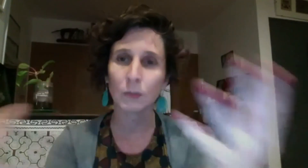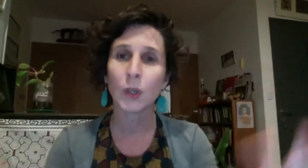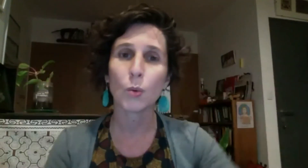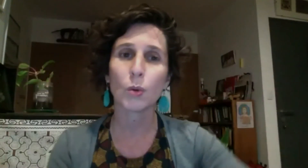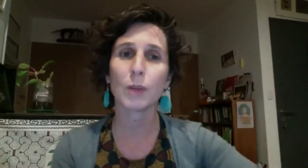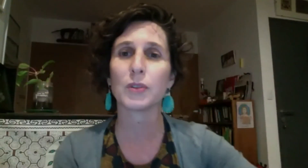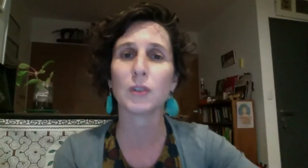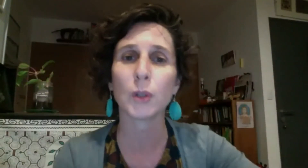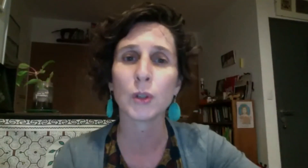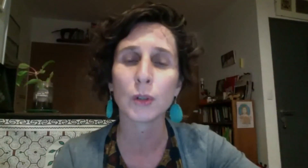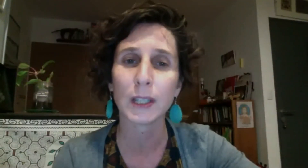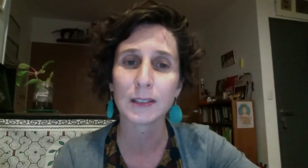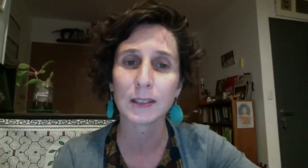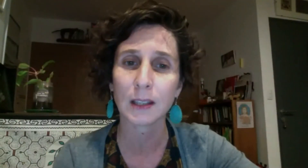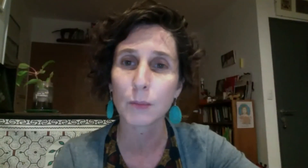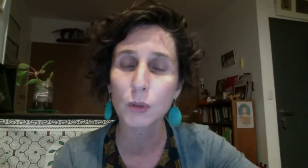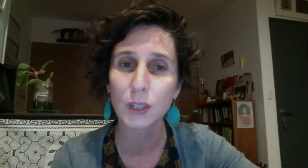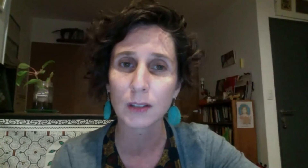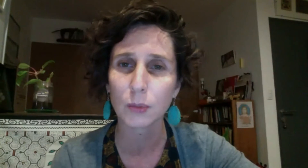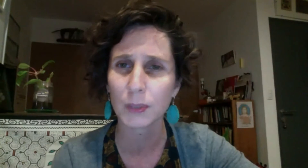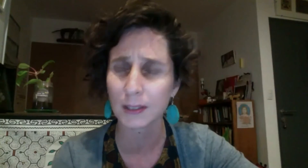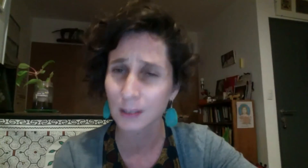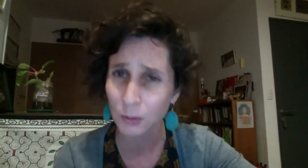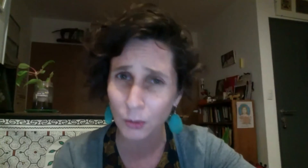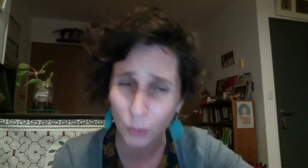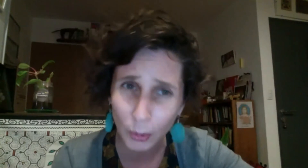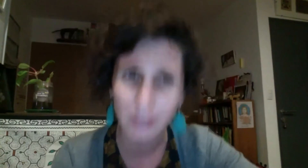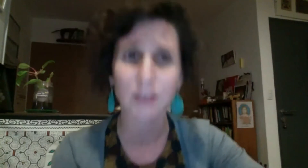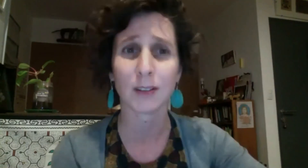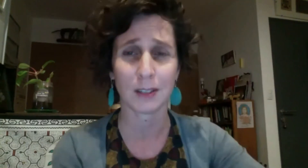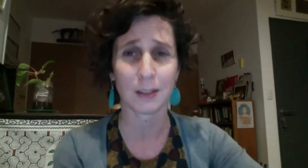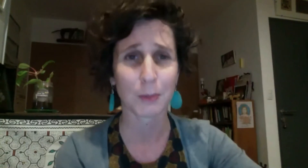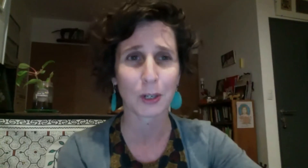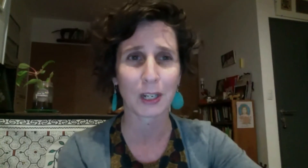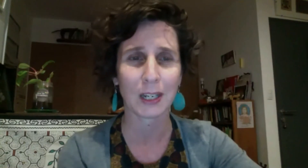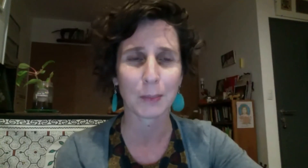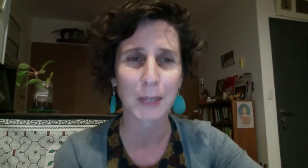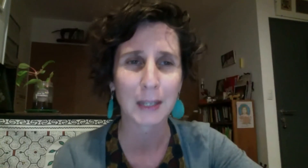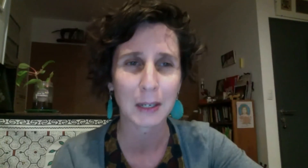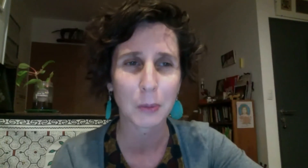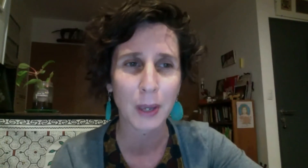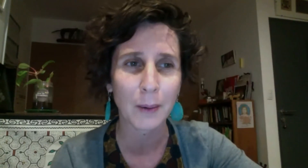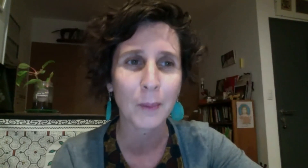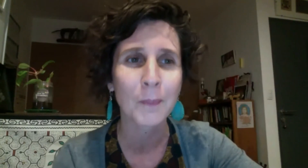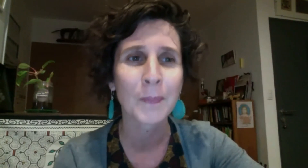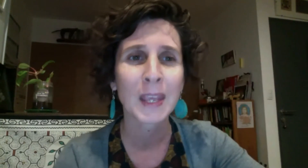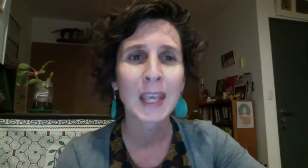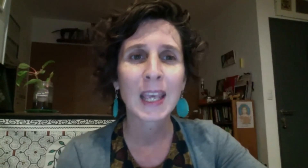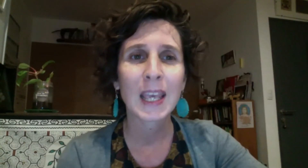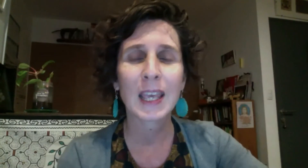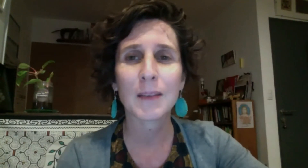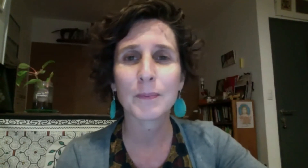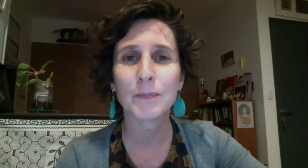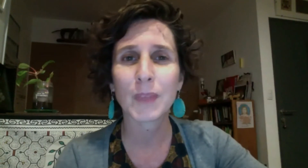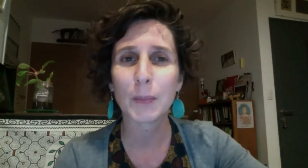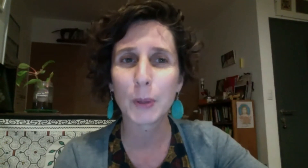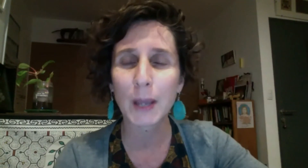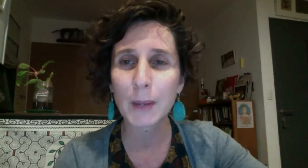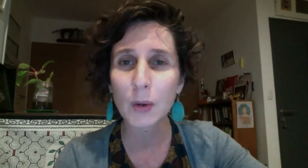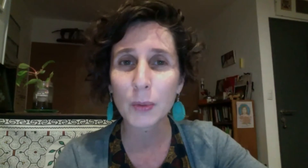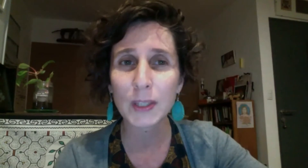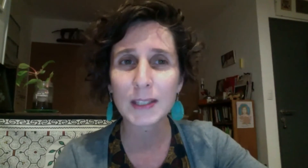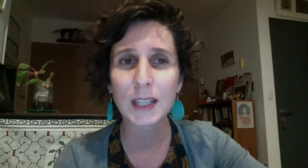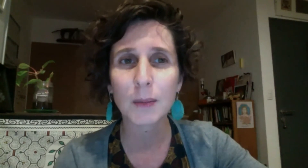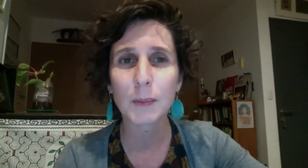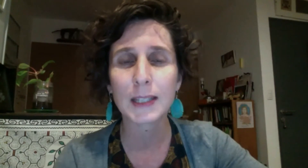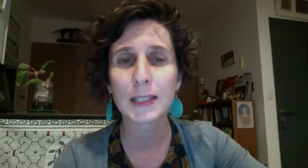tienen un repositorio de muchas de sus piezas, y no son todas, ya me corregirá Pili luego. El programa,